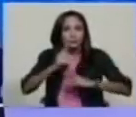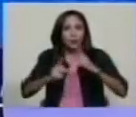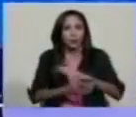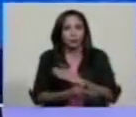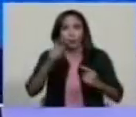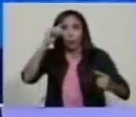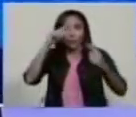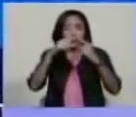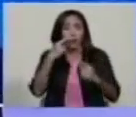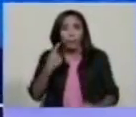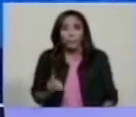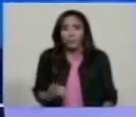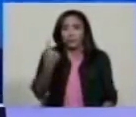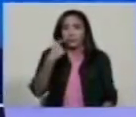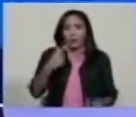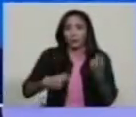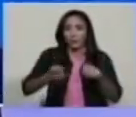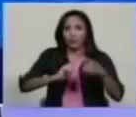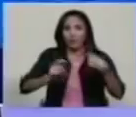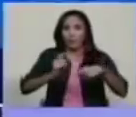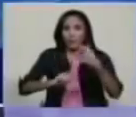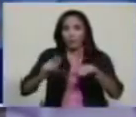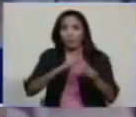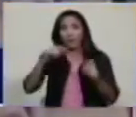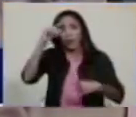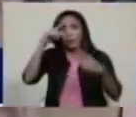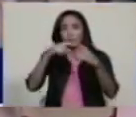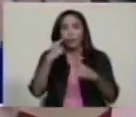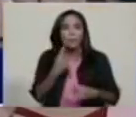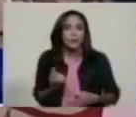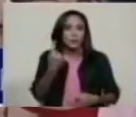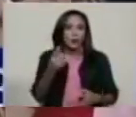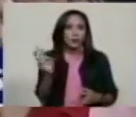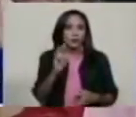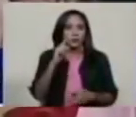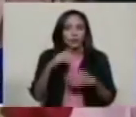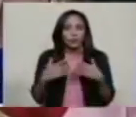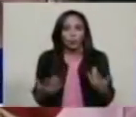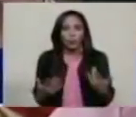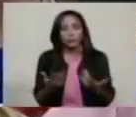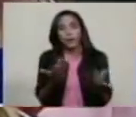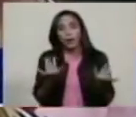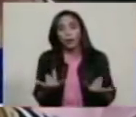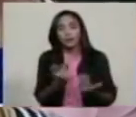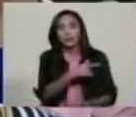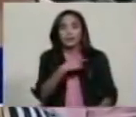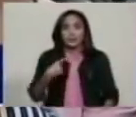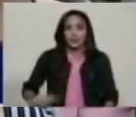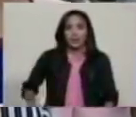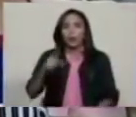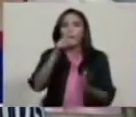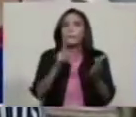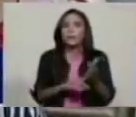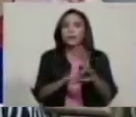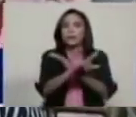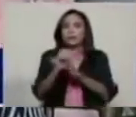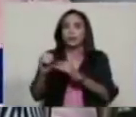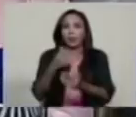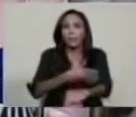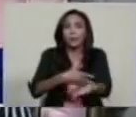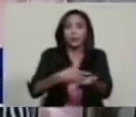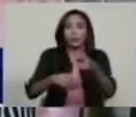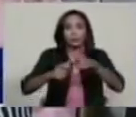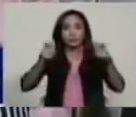estrategia comercial que Venezuela se ha trazado. Hoy, China, con 1.300 millones de habitantes, más de 1.300